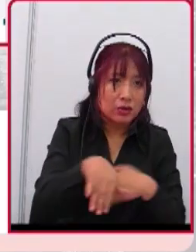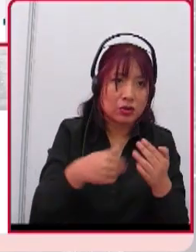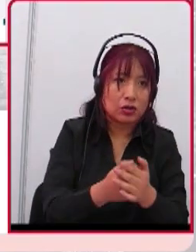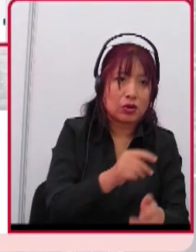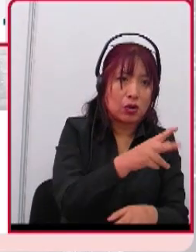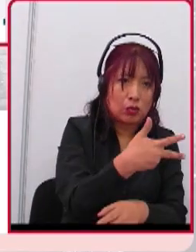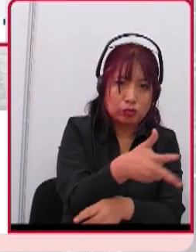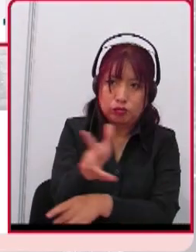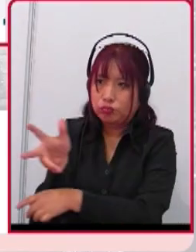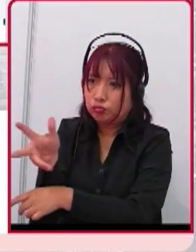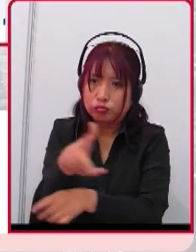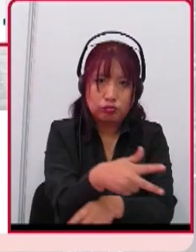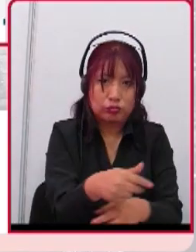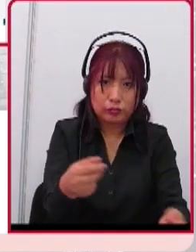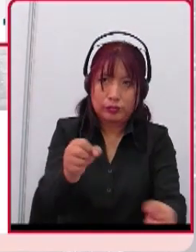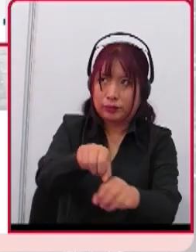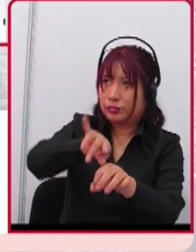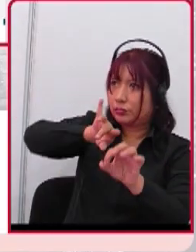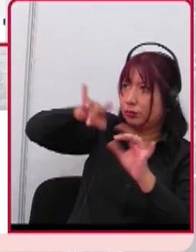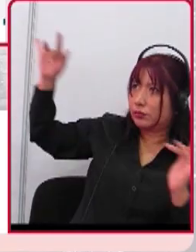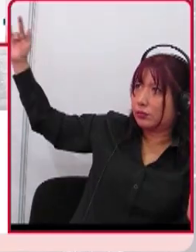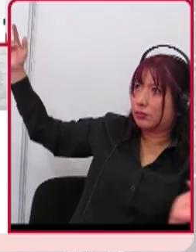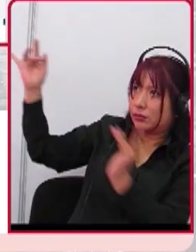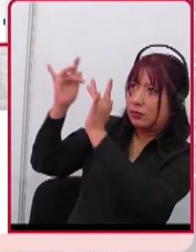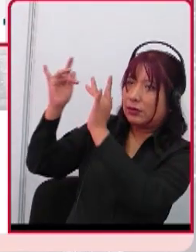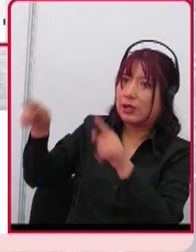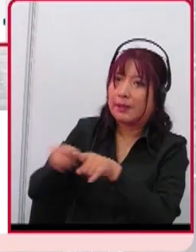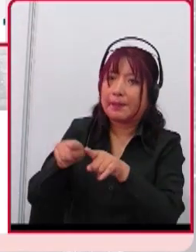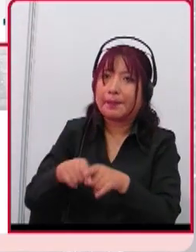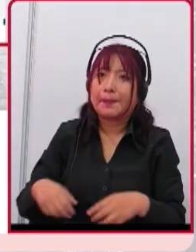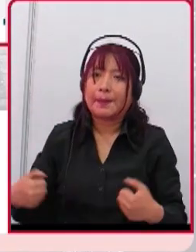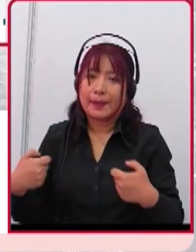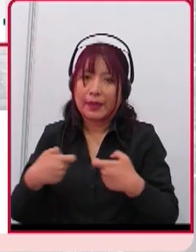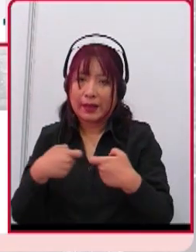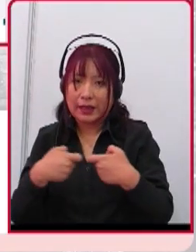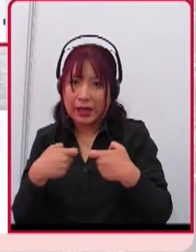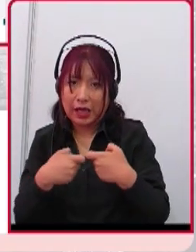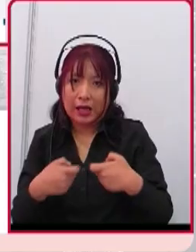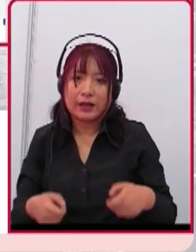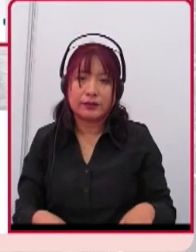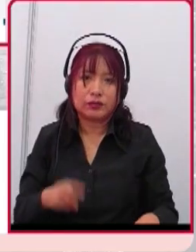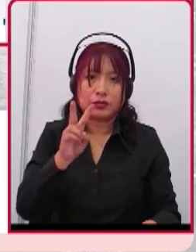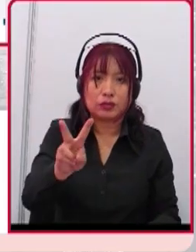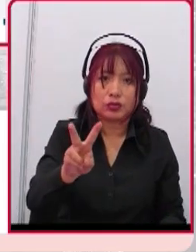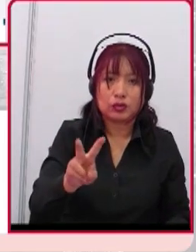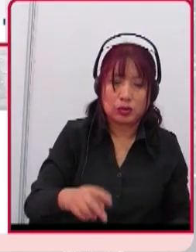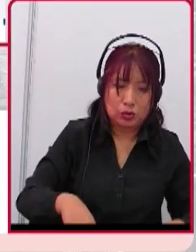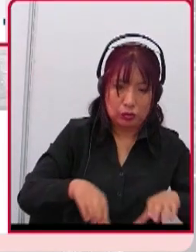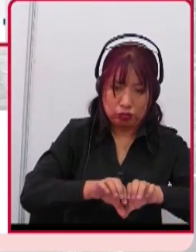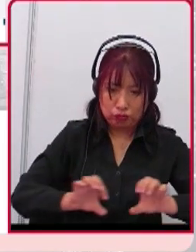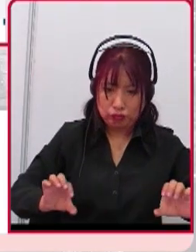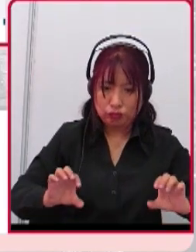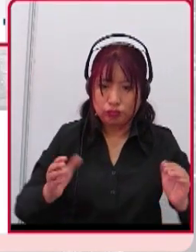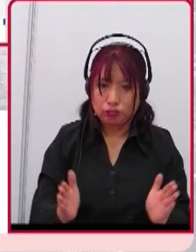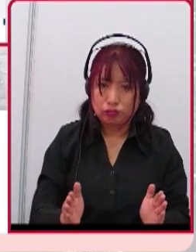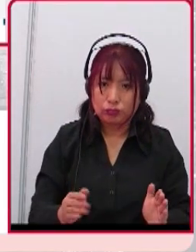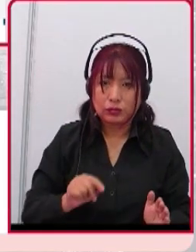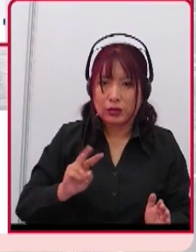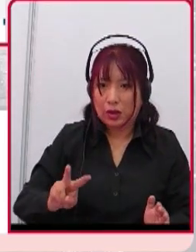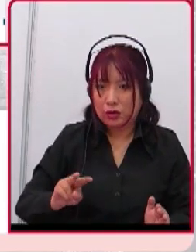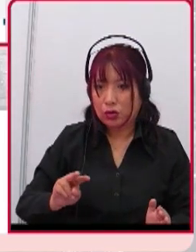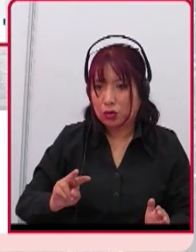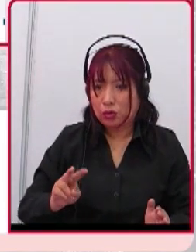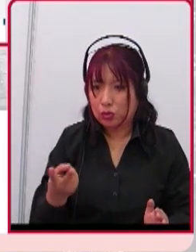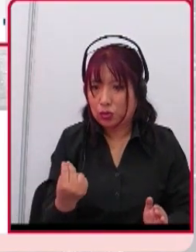automático. Con respecto a los suministros eléctricos, tendremos repartido en 2 tipos de batería. Una batería de 12 voltios para el tema